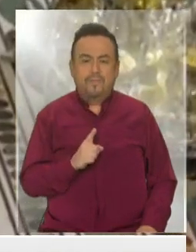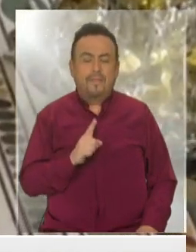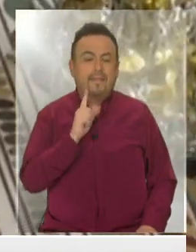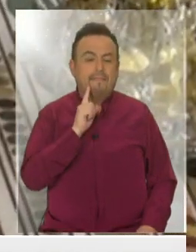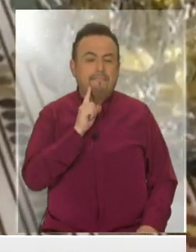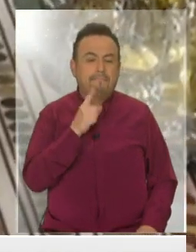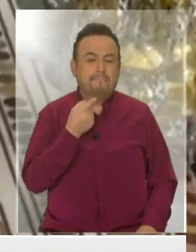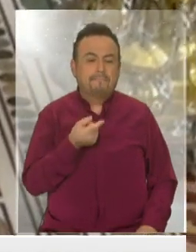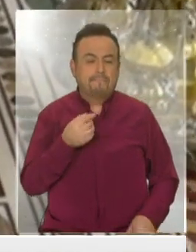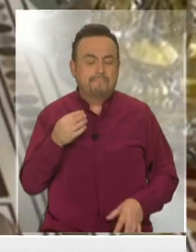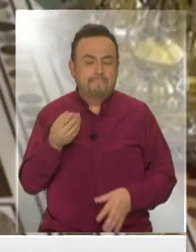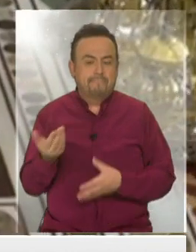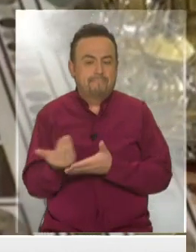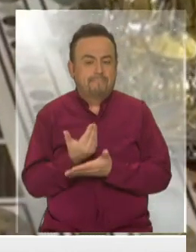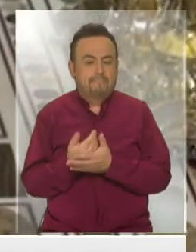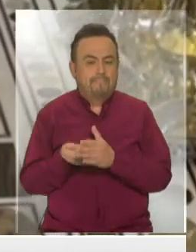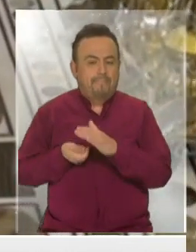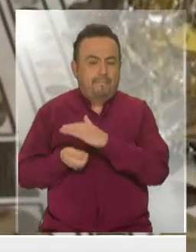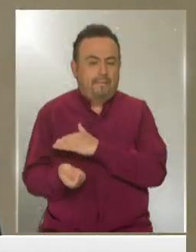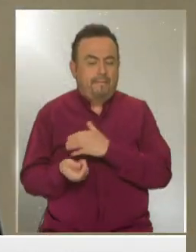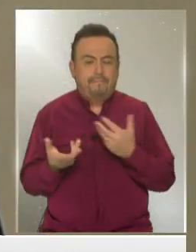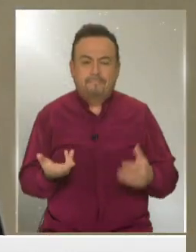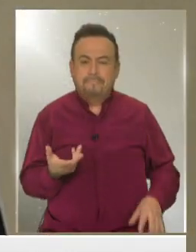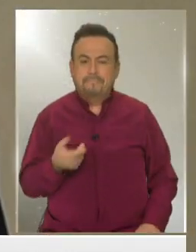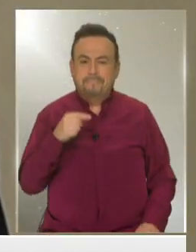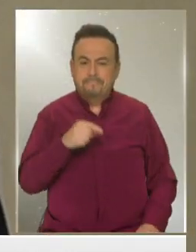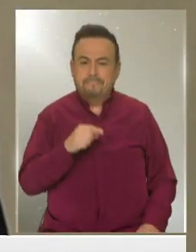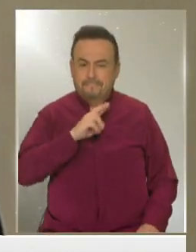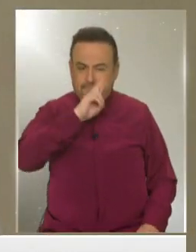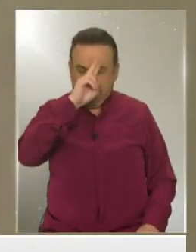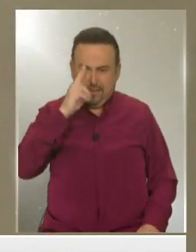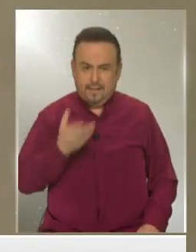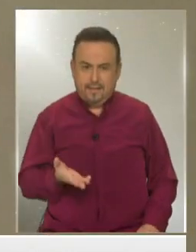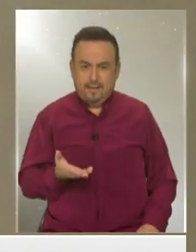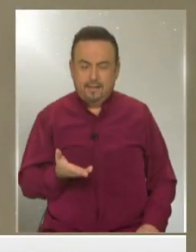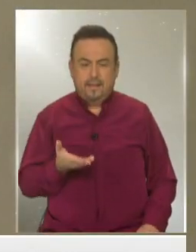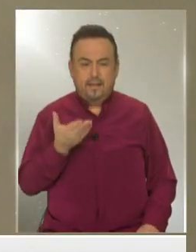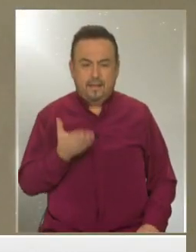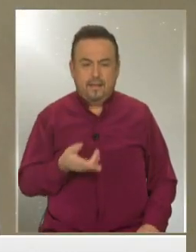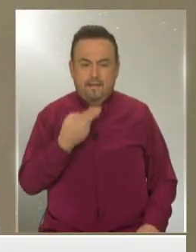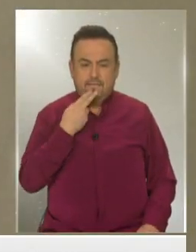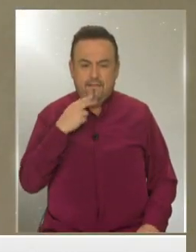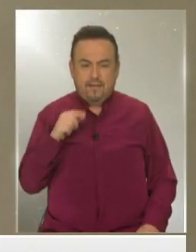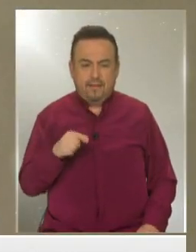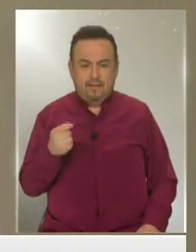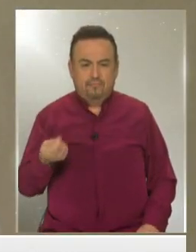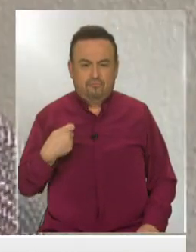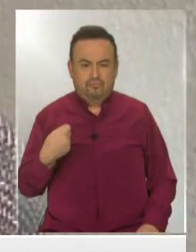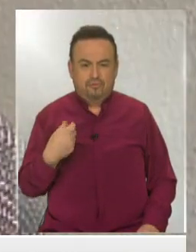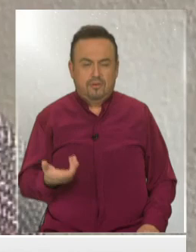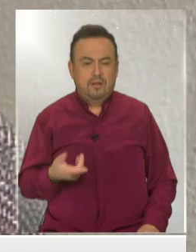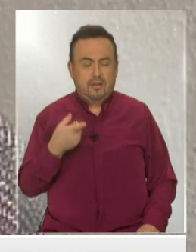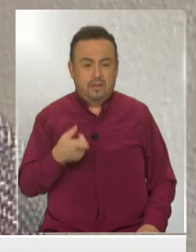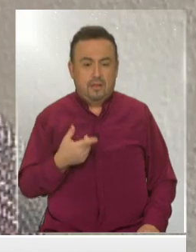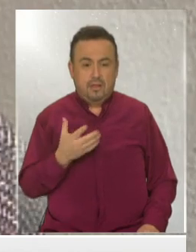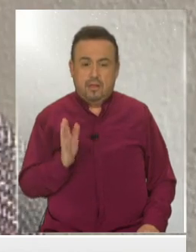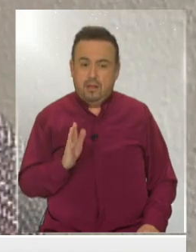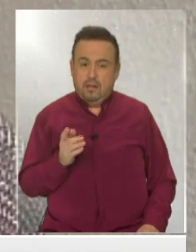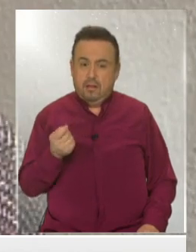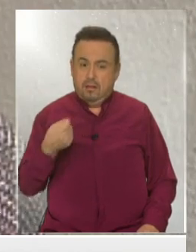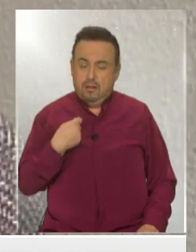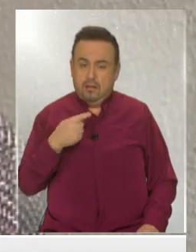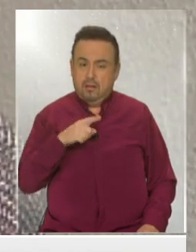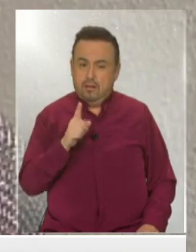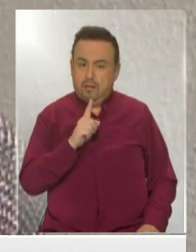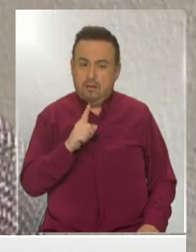quien vive de las comisiones. Lo trascendental es que el rey haya vivido de las comisiones. En todo caso, si fueran comisiones, eso en sí